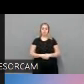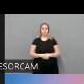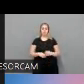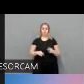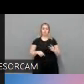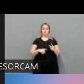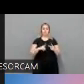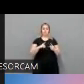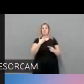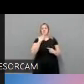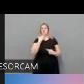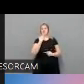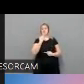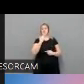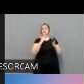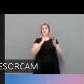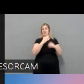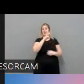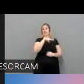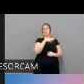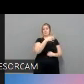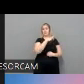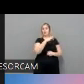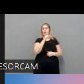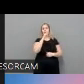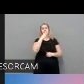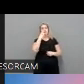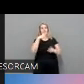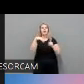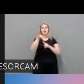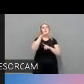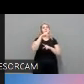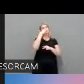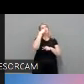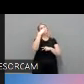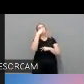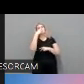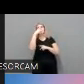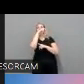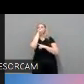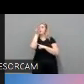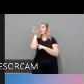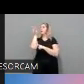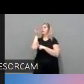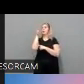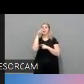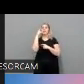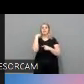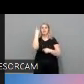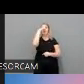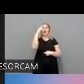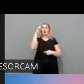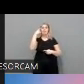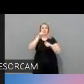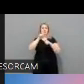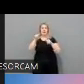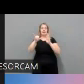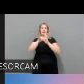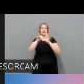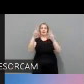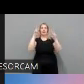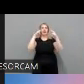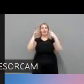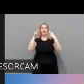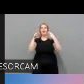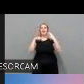A los 3 meses más o menos, ya nos empieza a interesar algo más nuestro entorno y nos gusta mirar a todos los lados, incluidas las caras de quienes están cerca. Reaccionamos